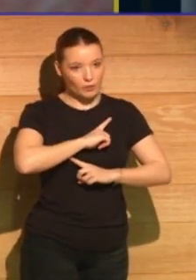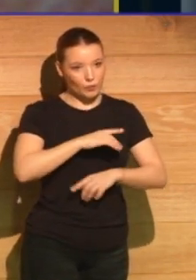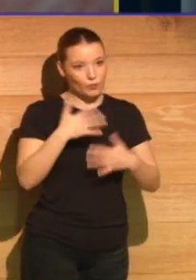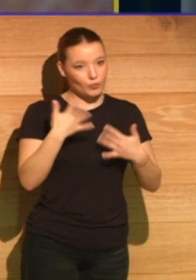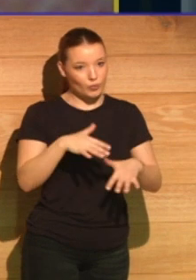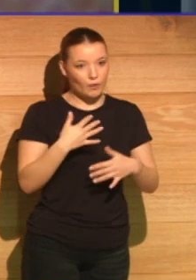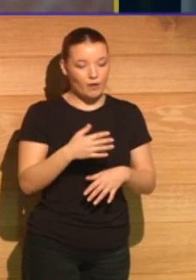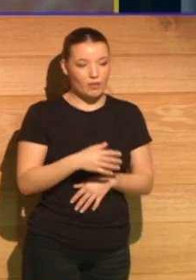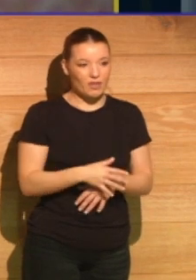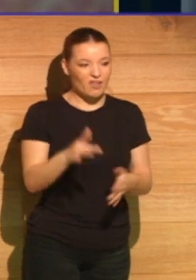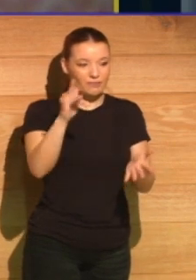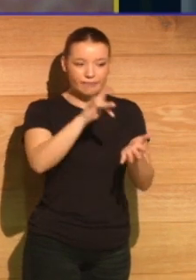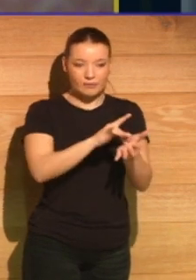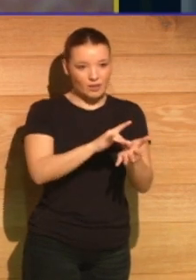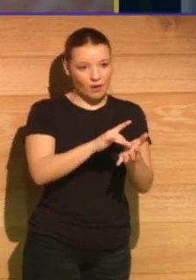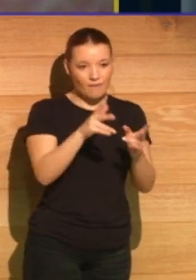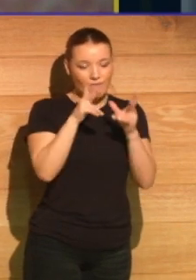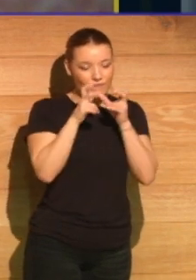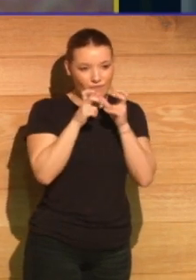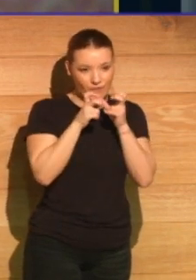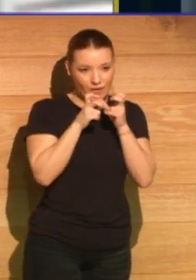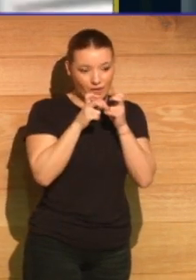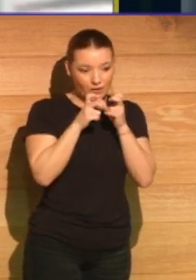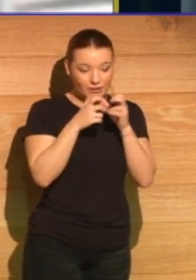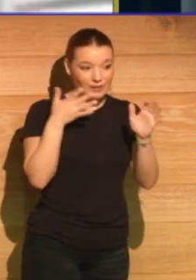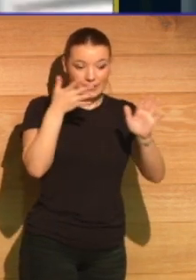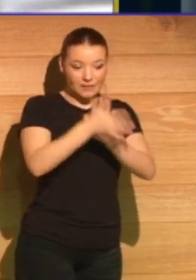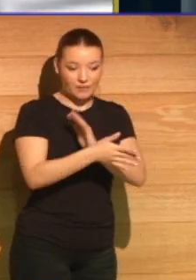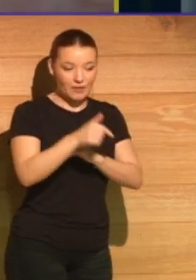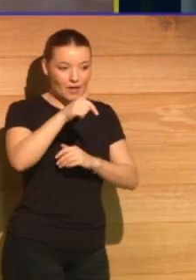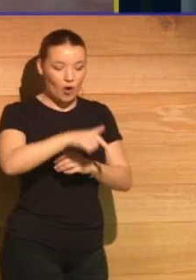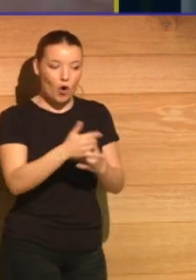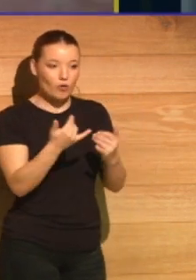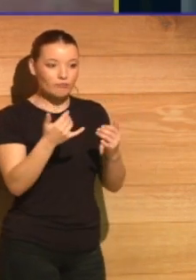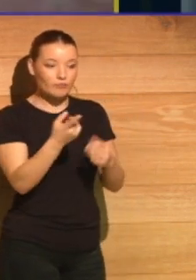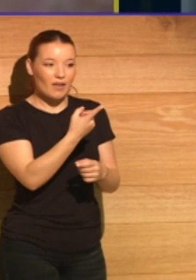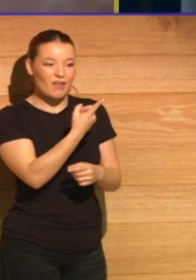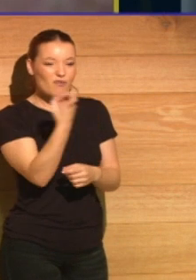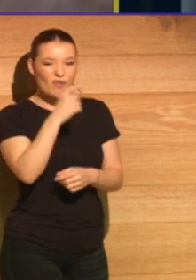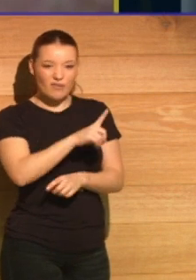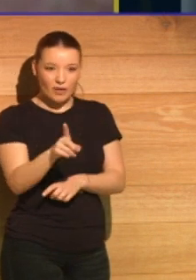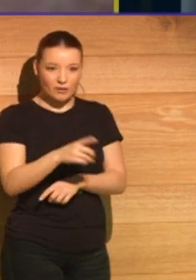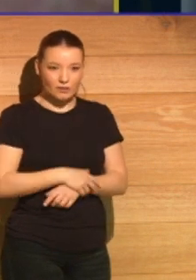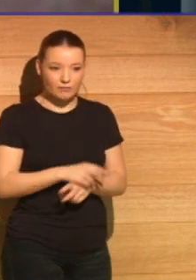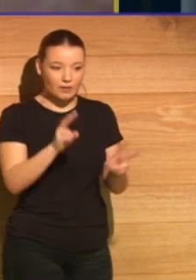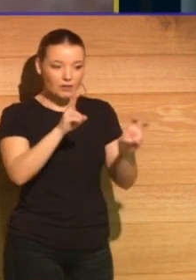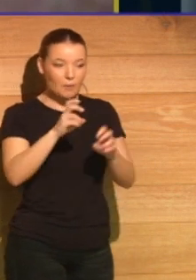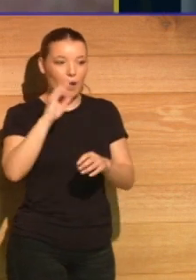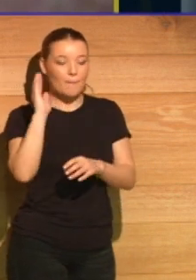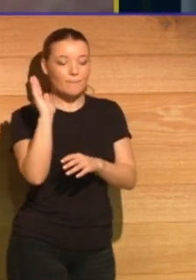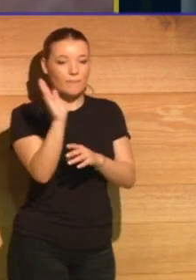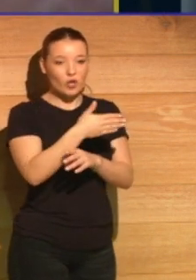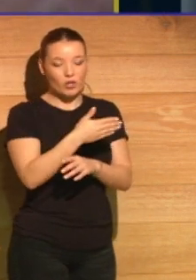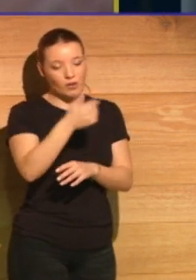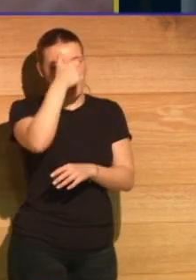más terrible, ¿no? No hace falta celebrarlo ya. Ya no podemos hablar de violencia de género, ya no hace falta.